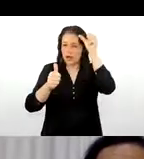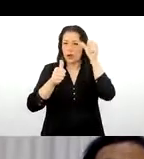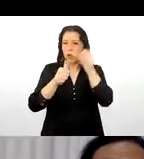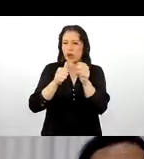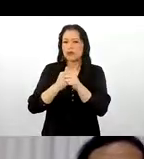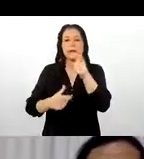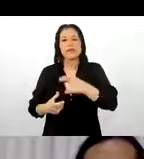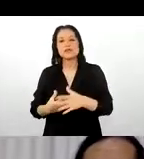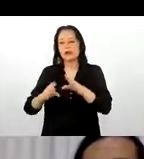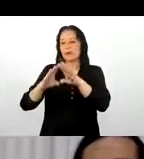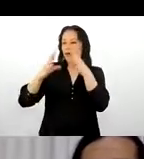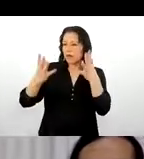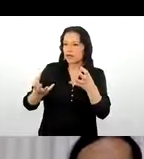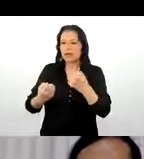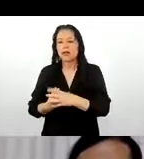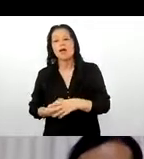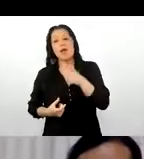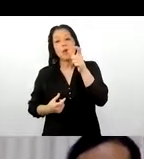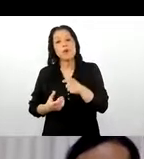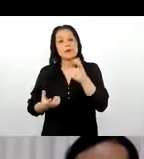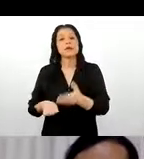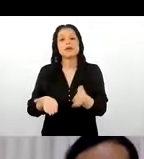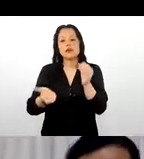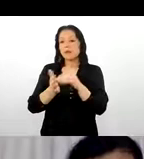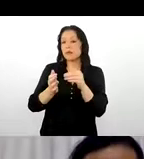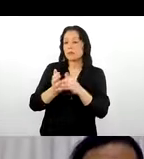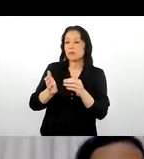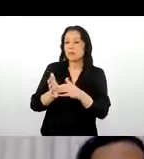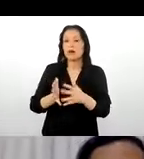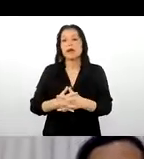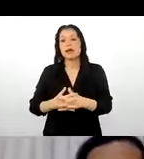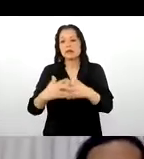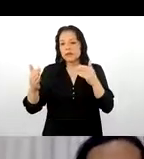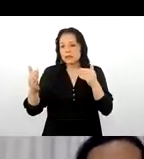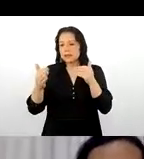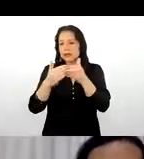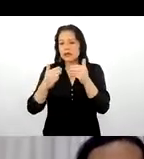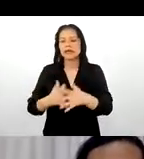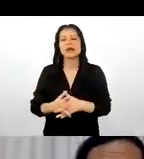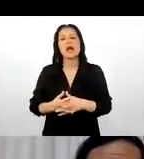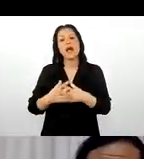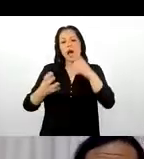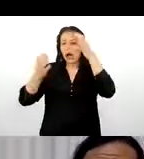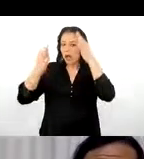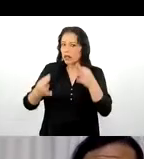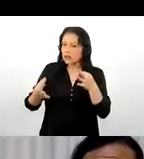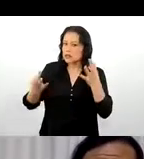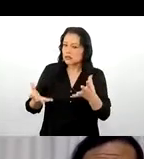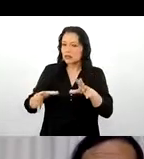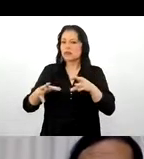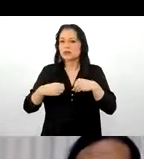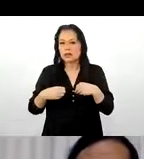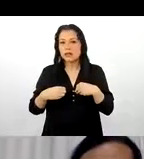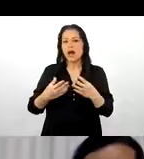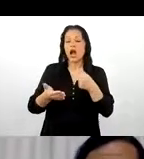más abierto, obviamente un viajero mucho más cercano a tomar decisiones, a adquirir y a reservar y a